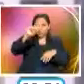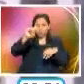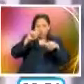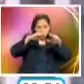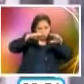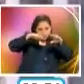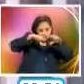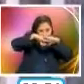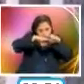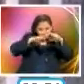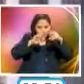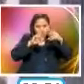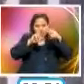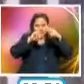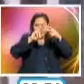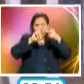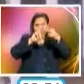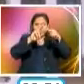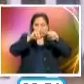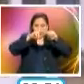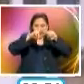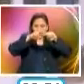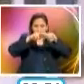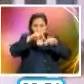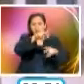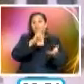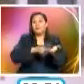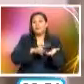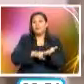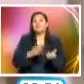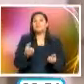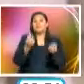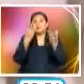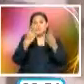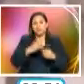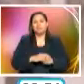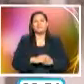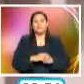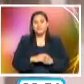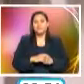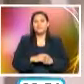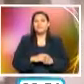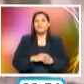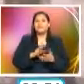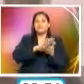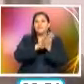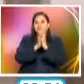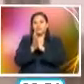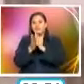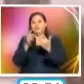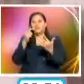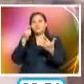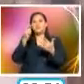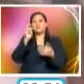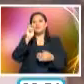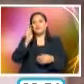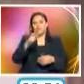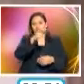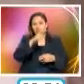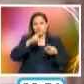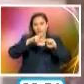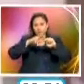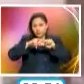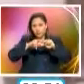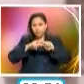billetes, ya. o sea que imagínate lo que vale todo el petate, ¿no? Lo que cuesta Pero y lo también que está vale. la metáfora del billete como